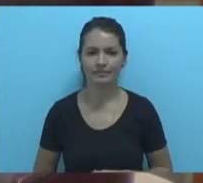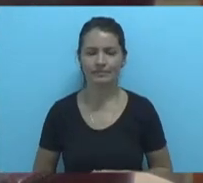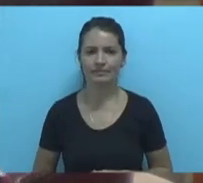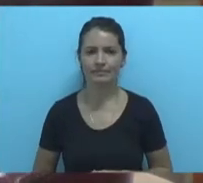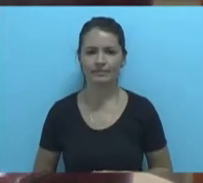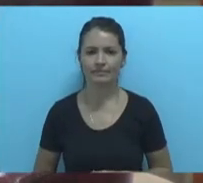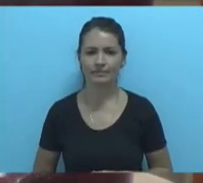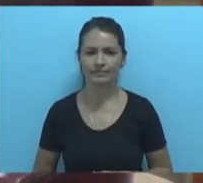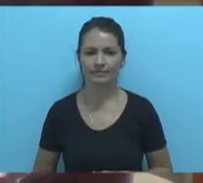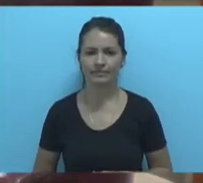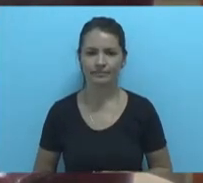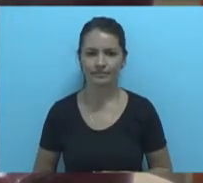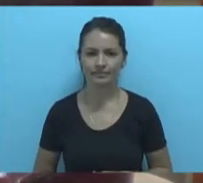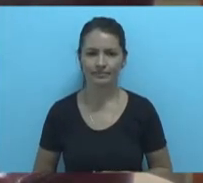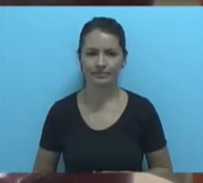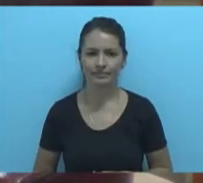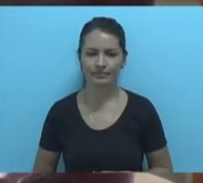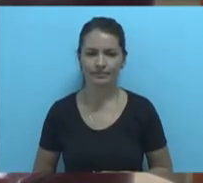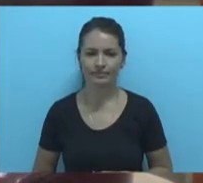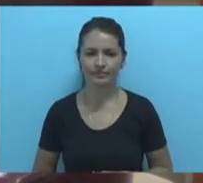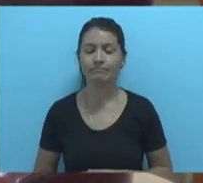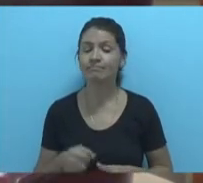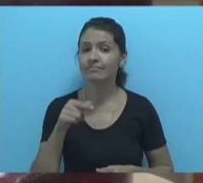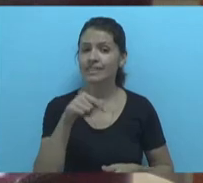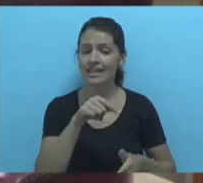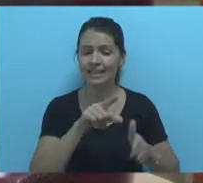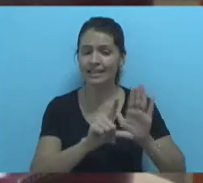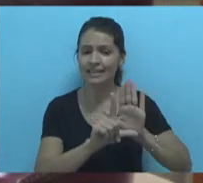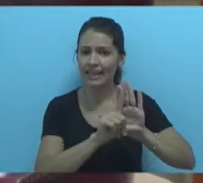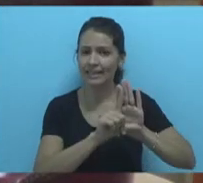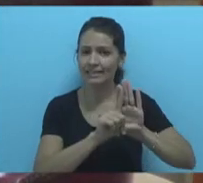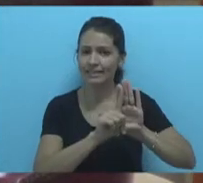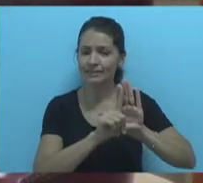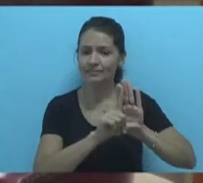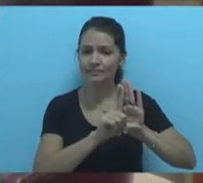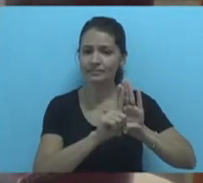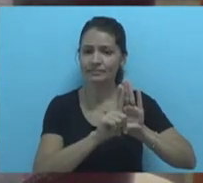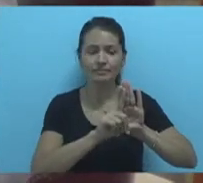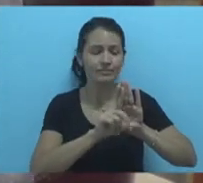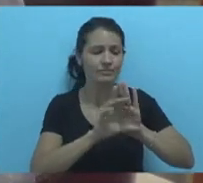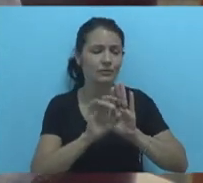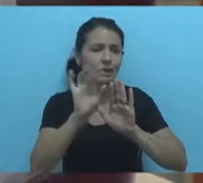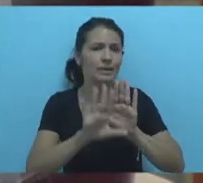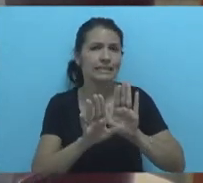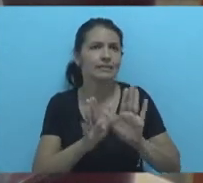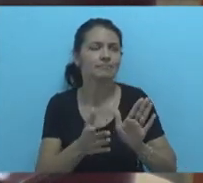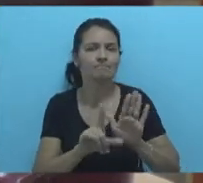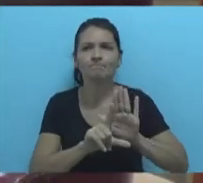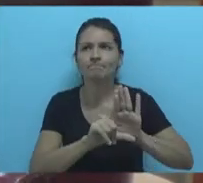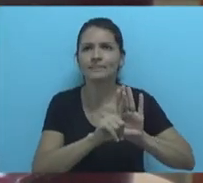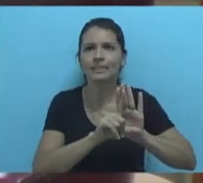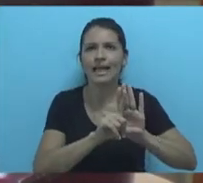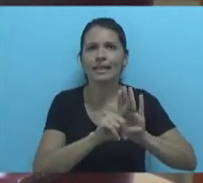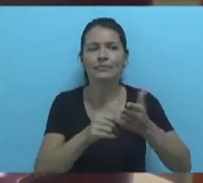muy, creo, muy consolidado, y en el caso de esta ley lo que hace de alguna forma es coronar, en algunos casos también compartiendo con la